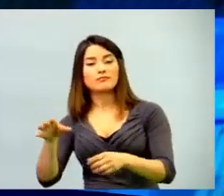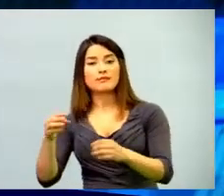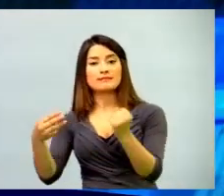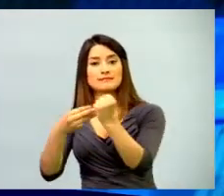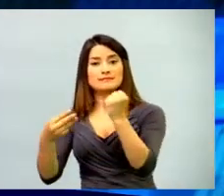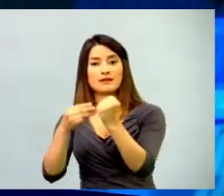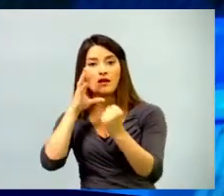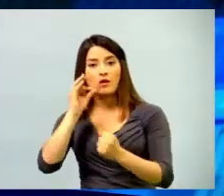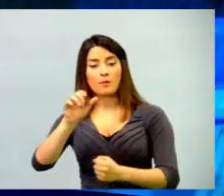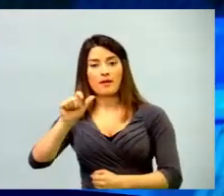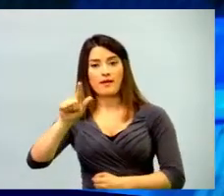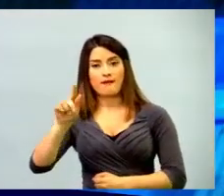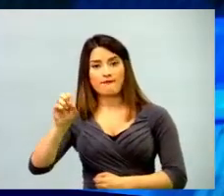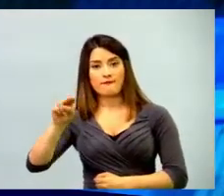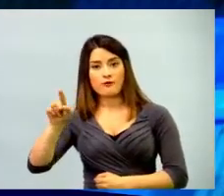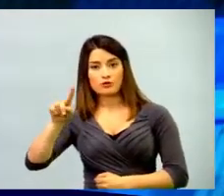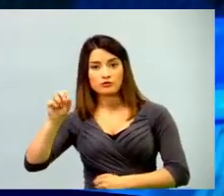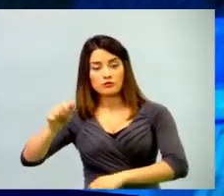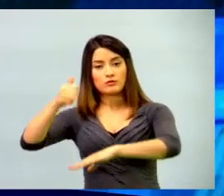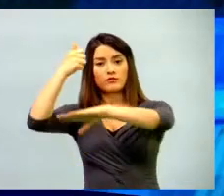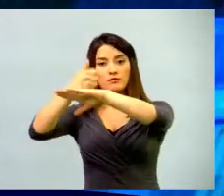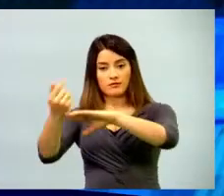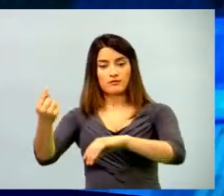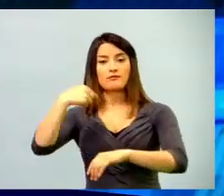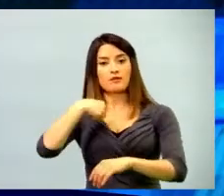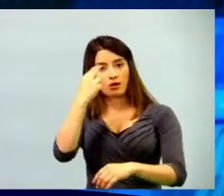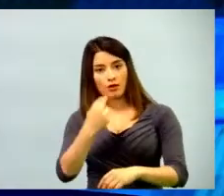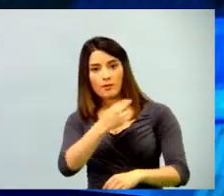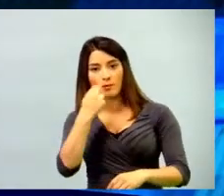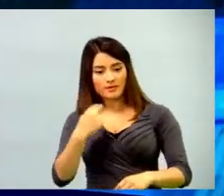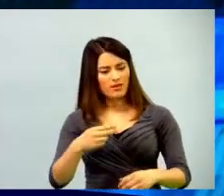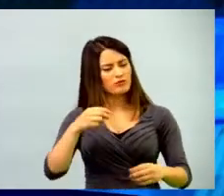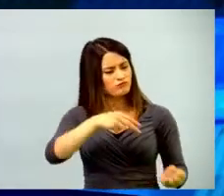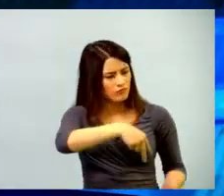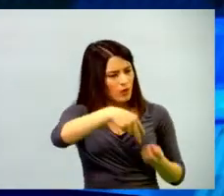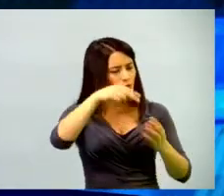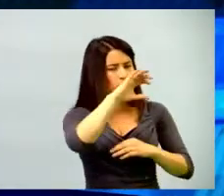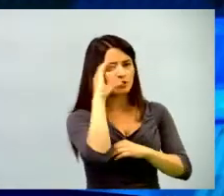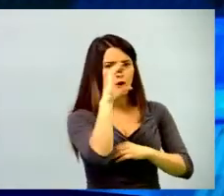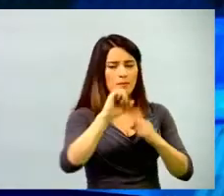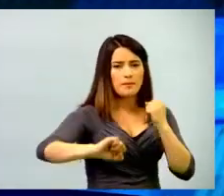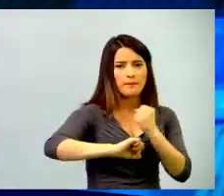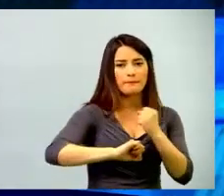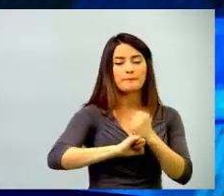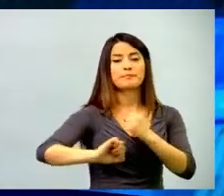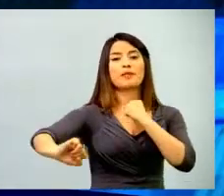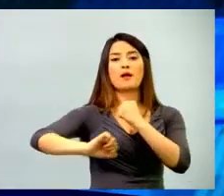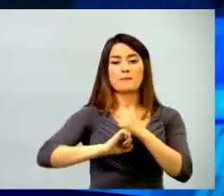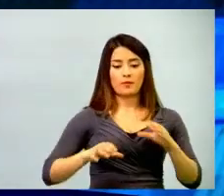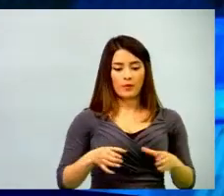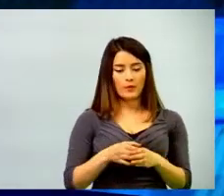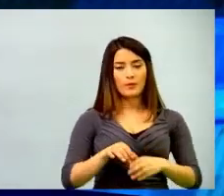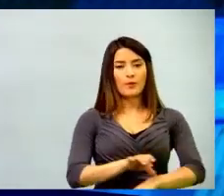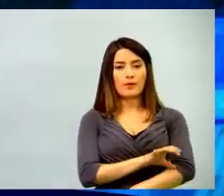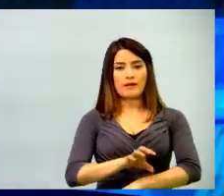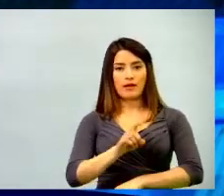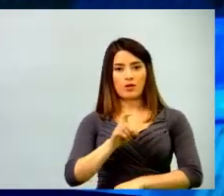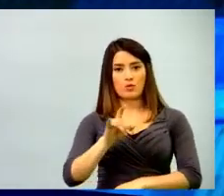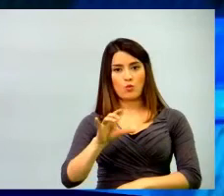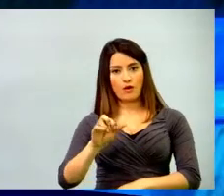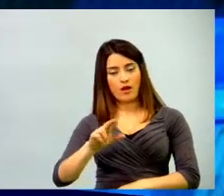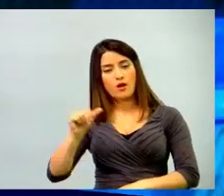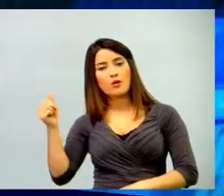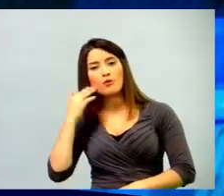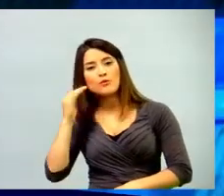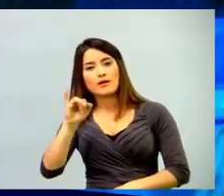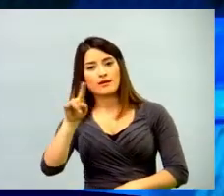Alfonso Prada, director del SENA, también comprometido por la educación de este país, apoyando Computadores para Educar, a Isabel de Ávila, quien lo